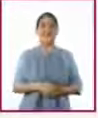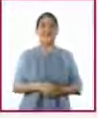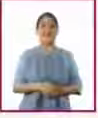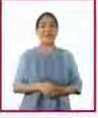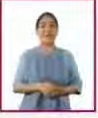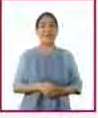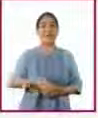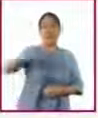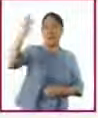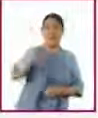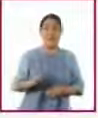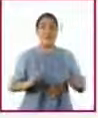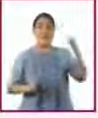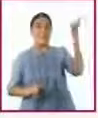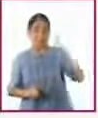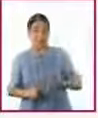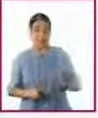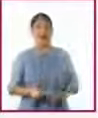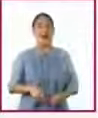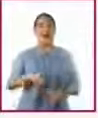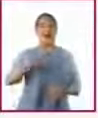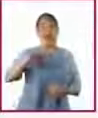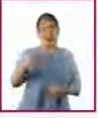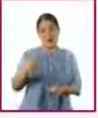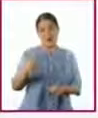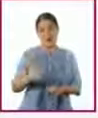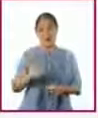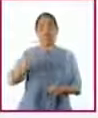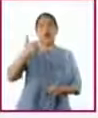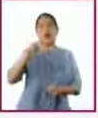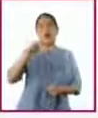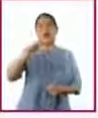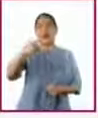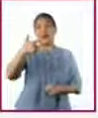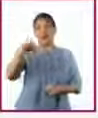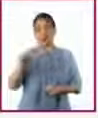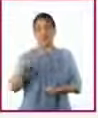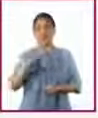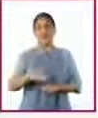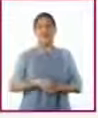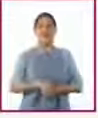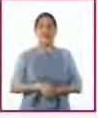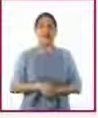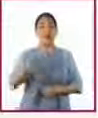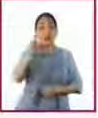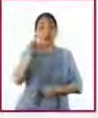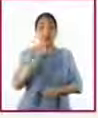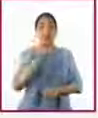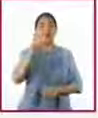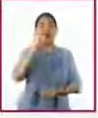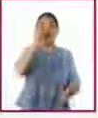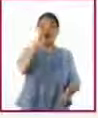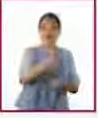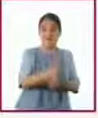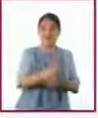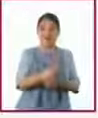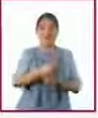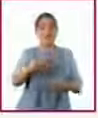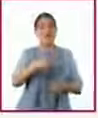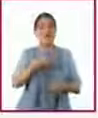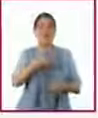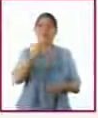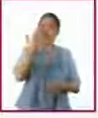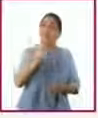Los relámpagos de agosto, de Jorge Ibargüengoitia. Cuando se dio cuenta de que no había esperanzas por ese